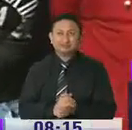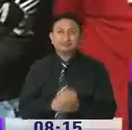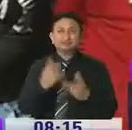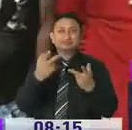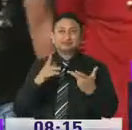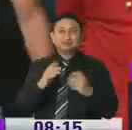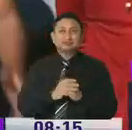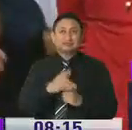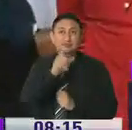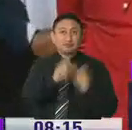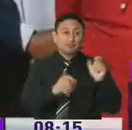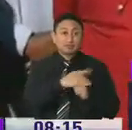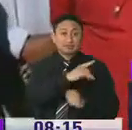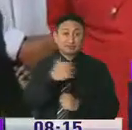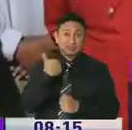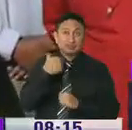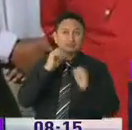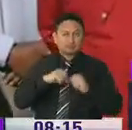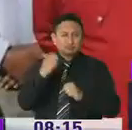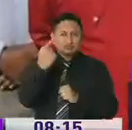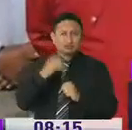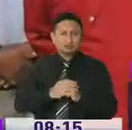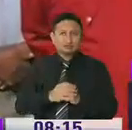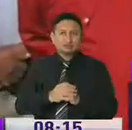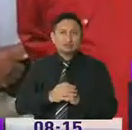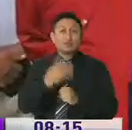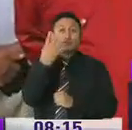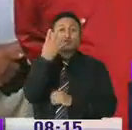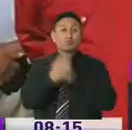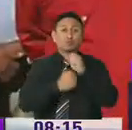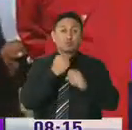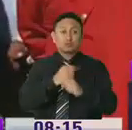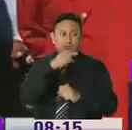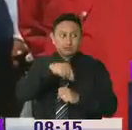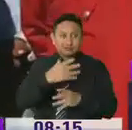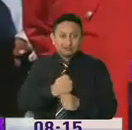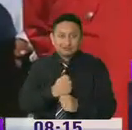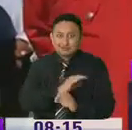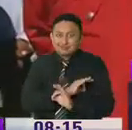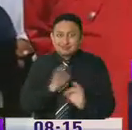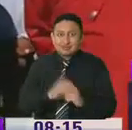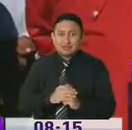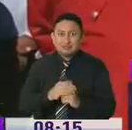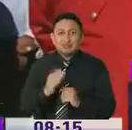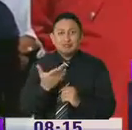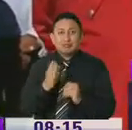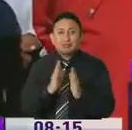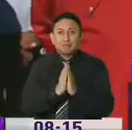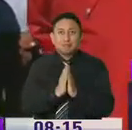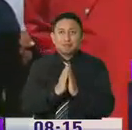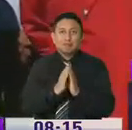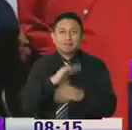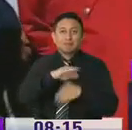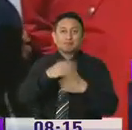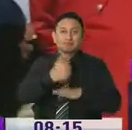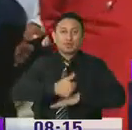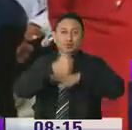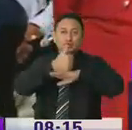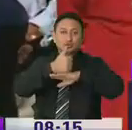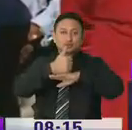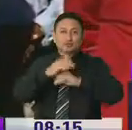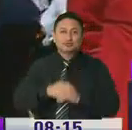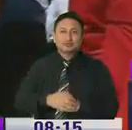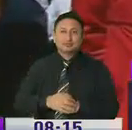son entendibles las quejas que tienen. Debemos entender que son 4 años de inseguridad. Así que hacemos un llamado a todas las autoridades competentes